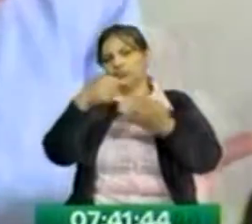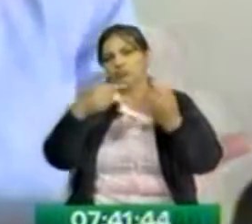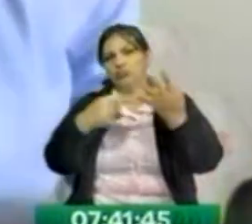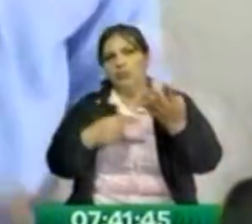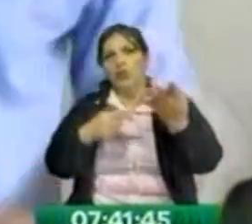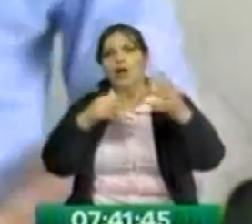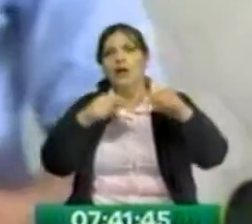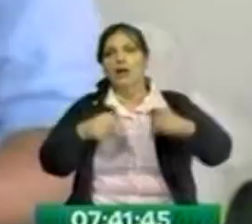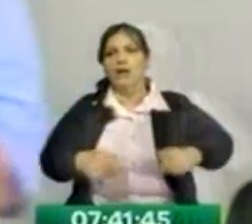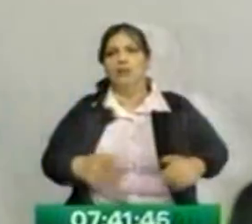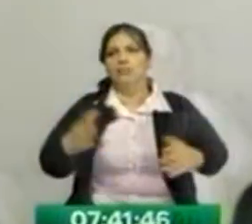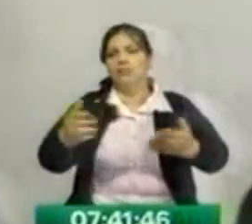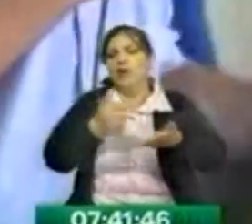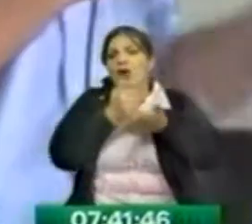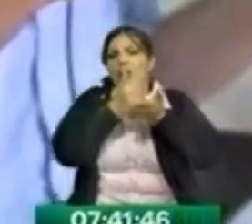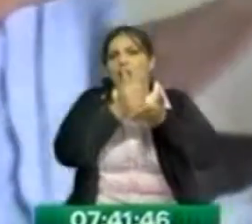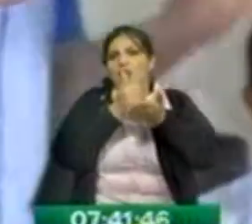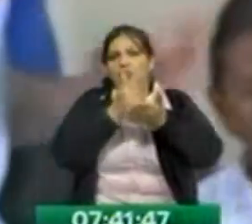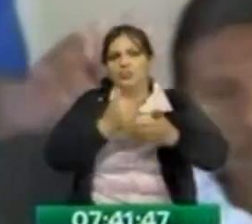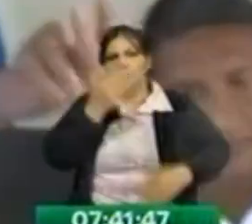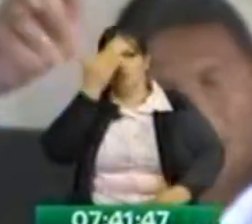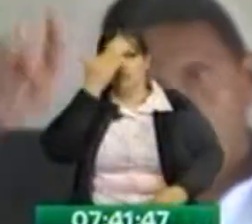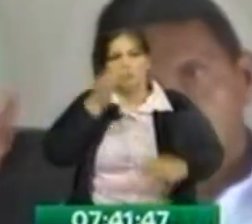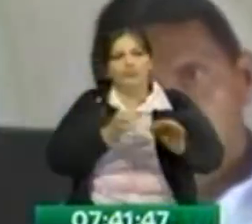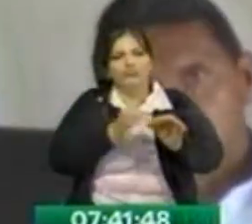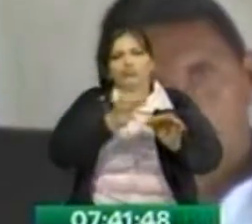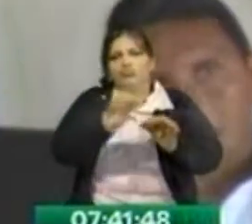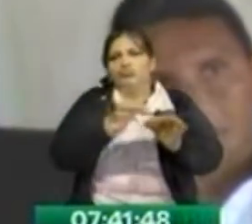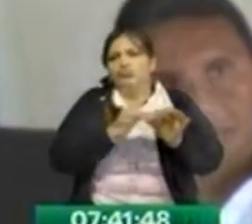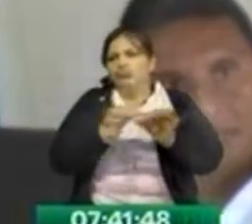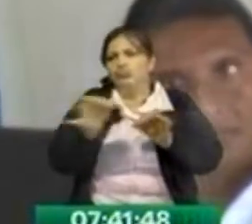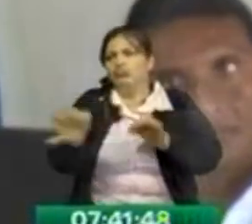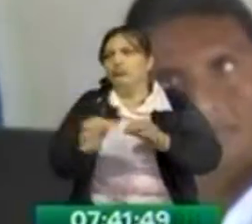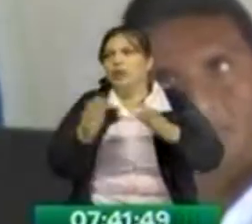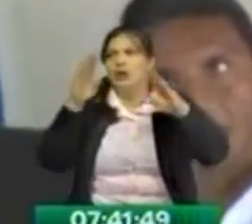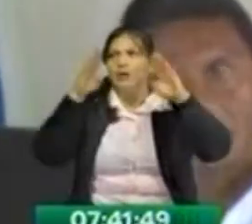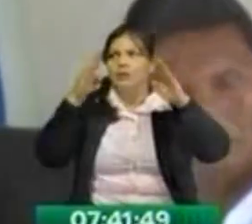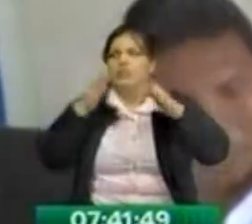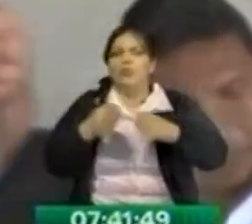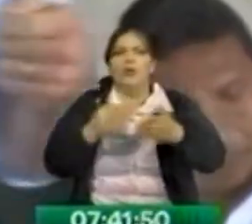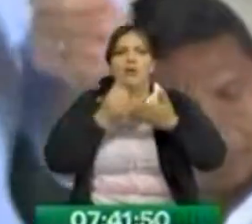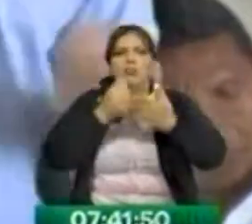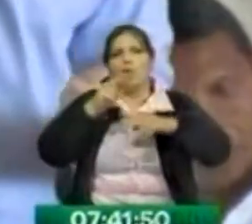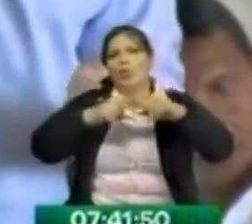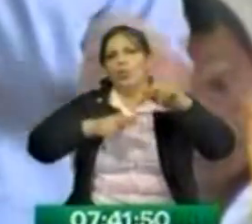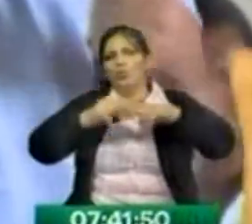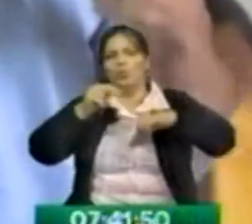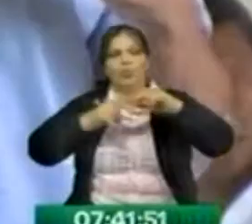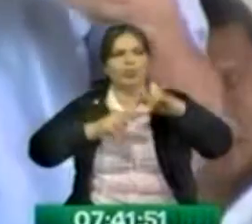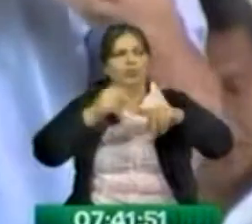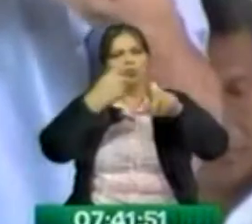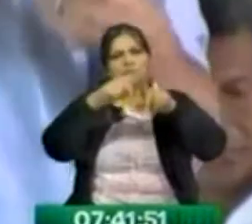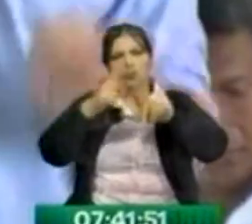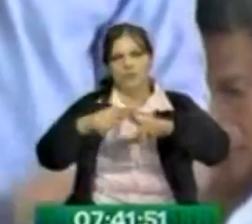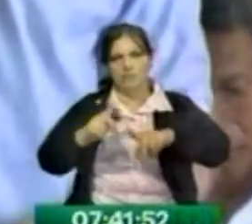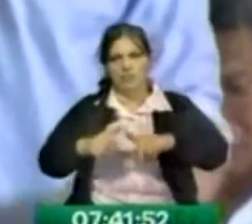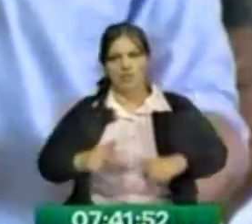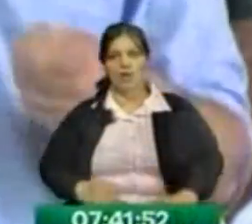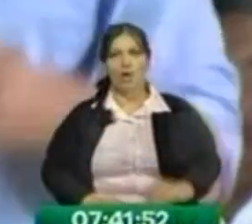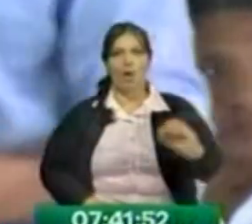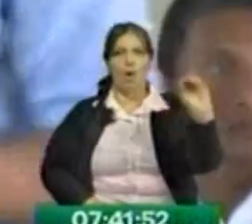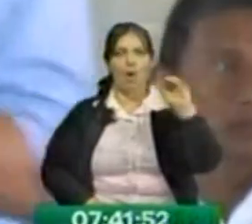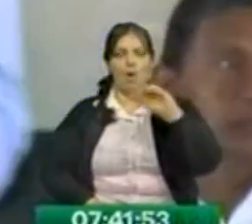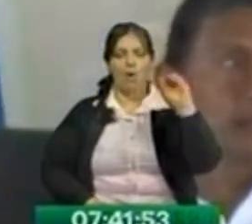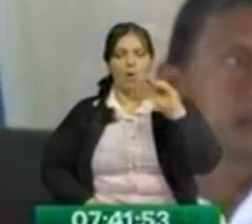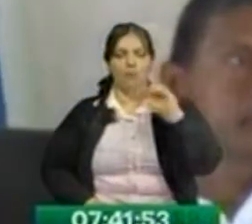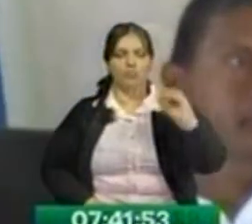sobre todo a las zonas rurales y el segundo eje fundamental de esta iniciativa tiene que ver con el acompañamiento la